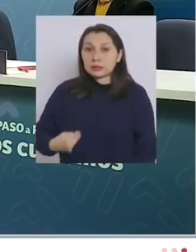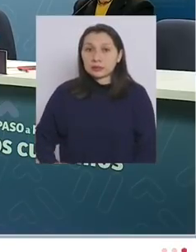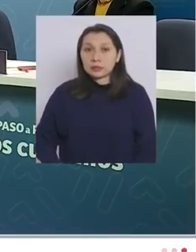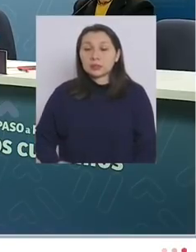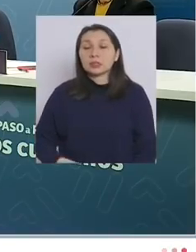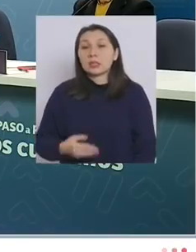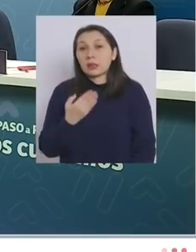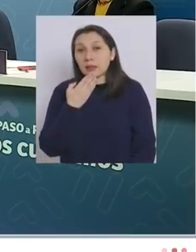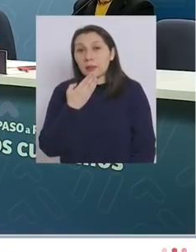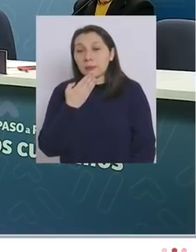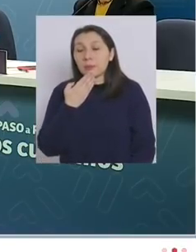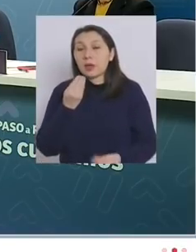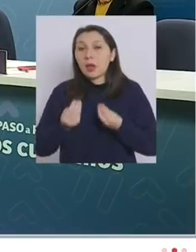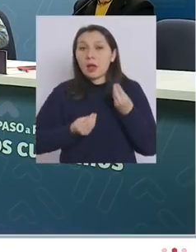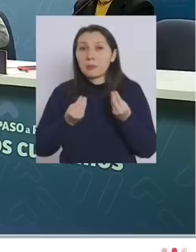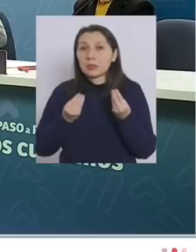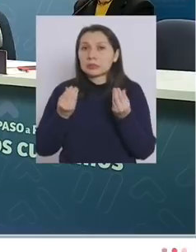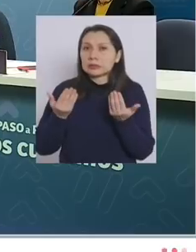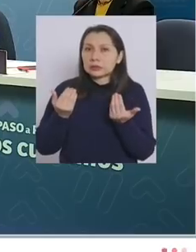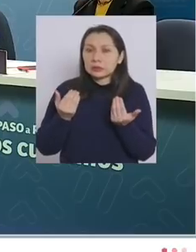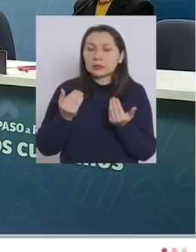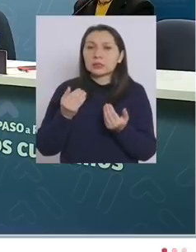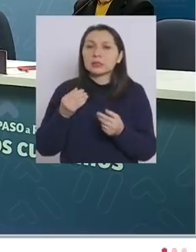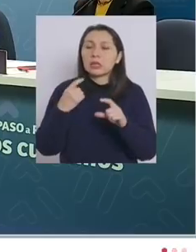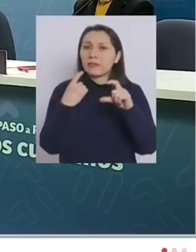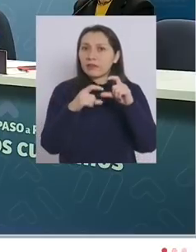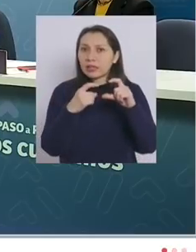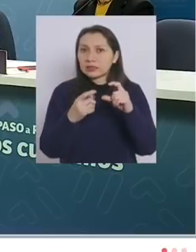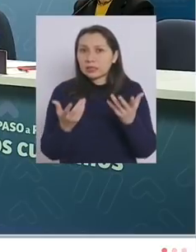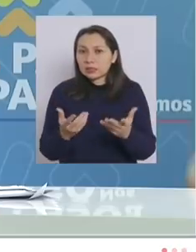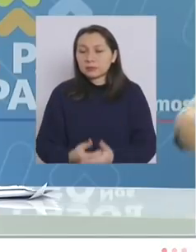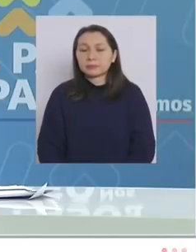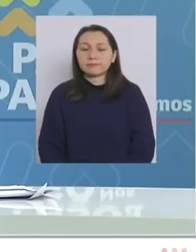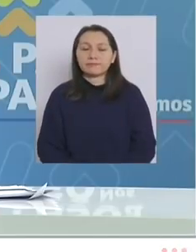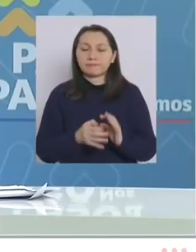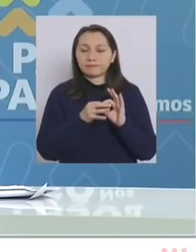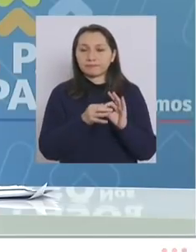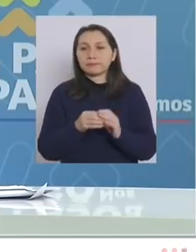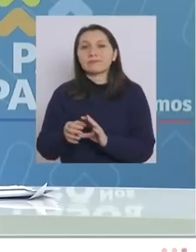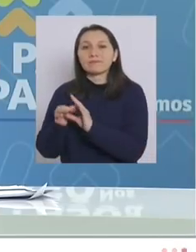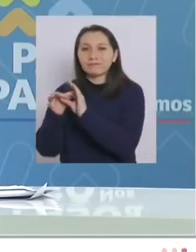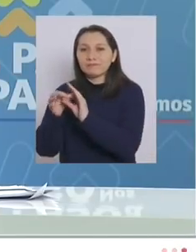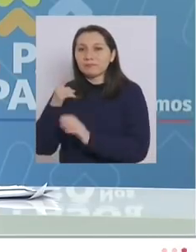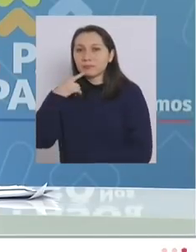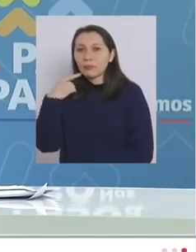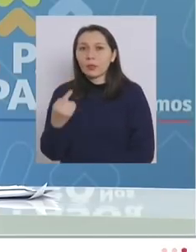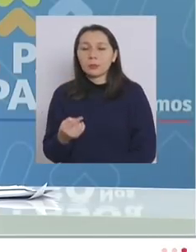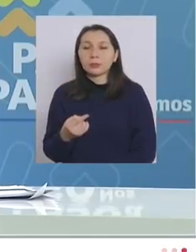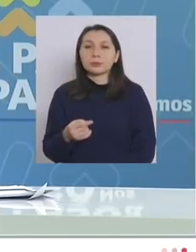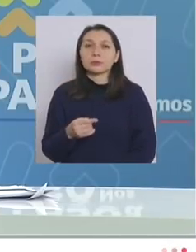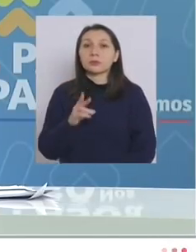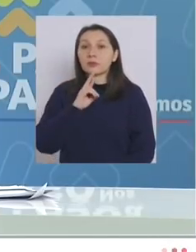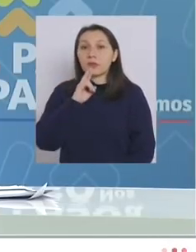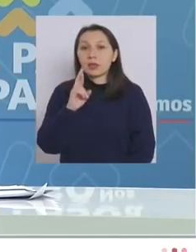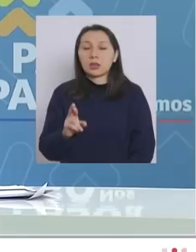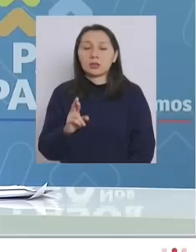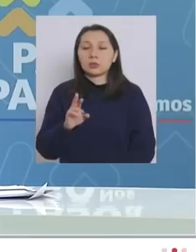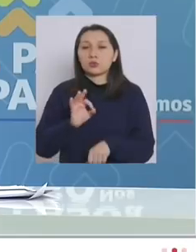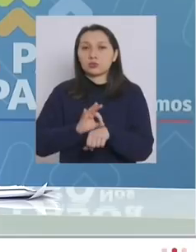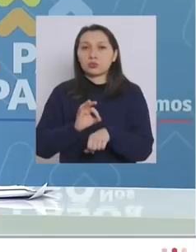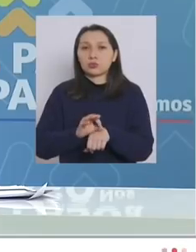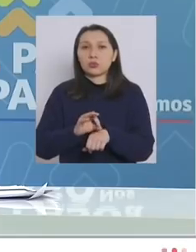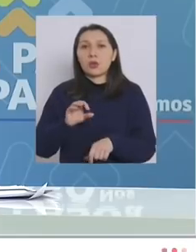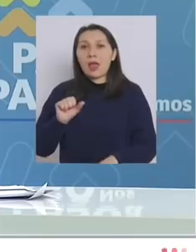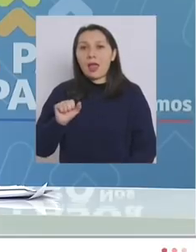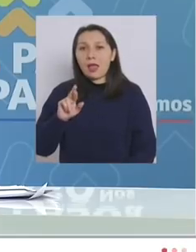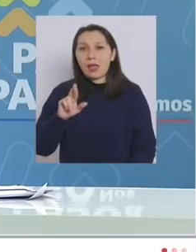también, en el caso de que sea necesario, Pfizer? Gracias. Muchas gracias por la pregunta. Va a contestar el doctor